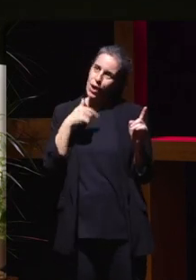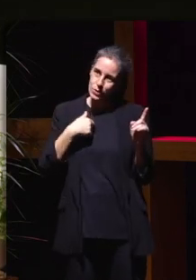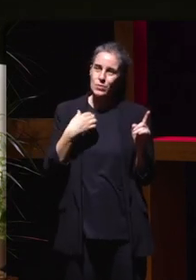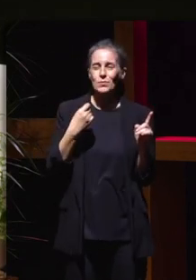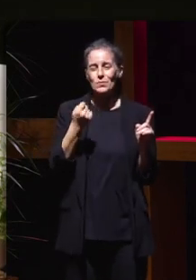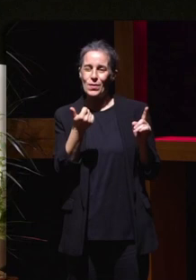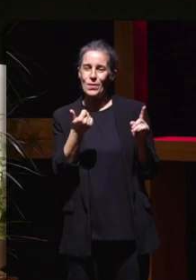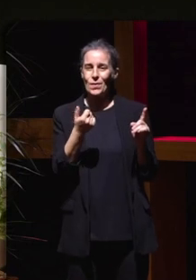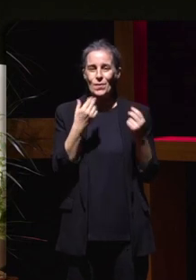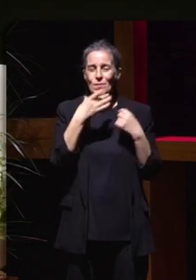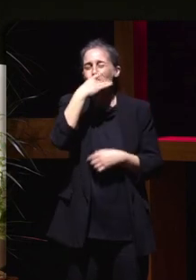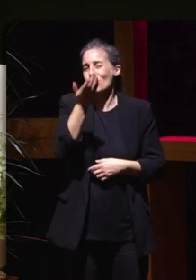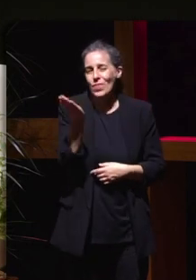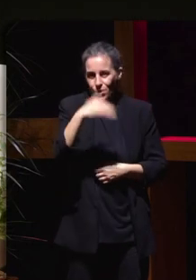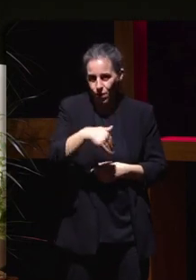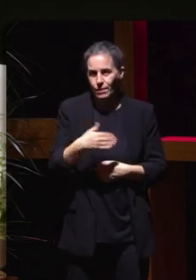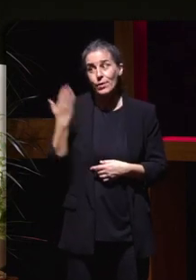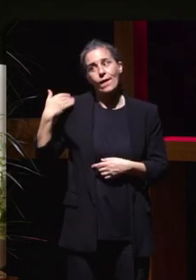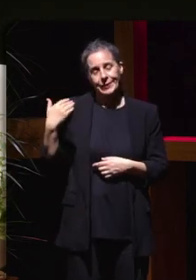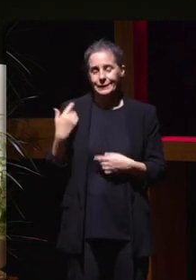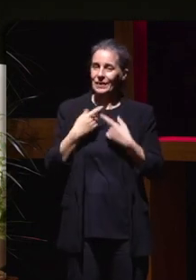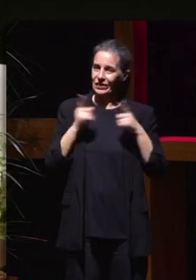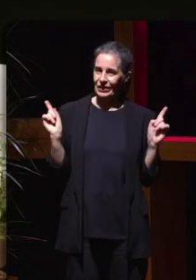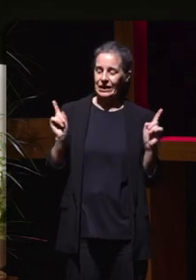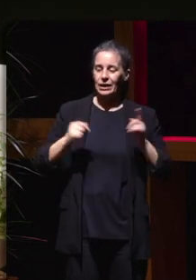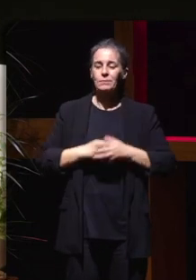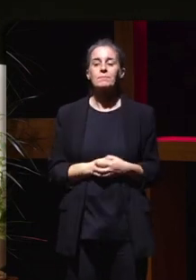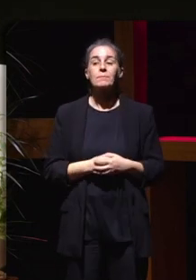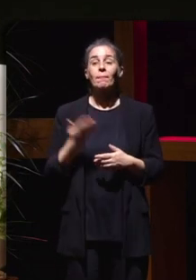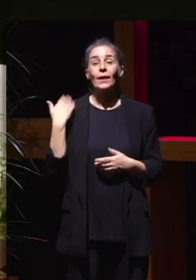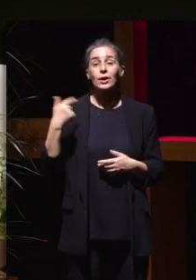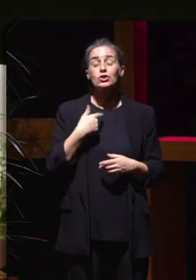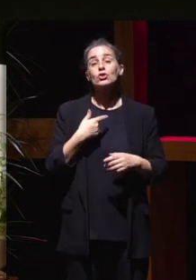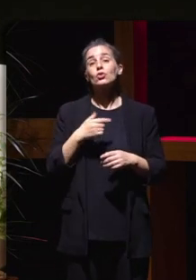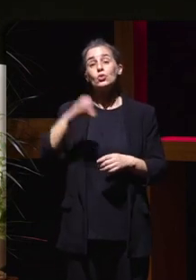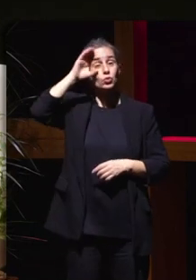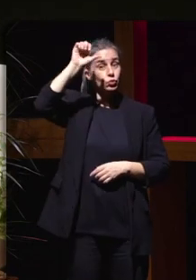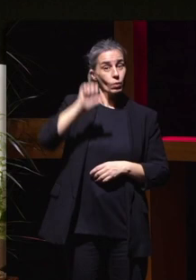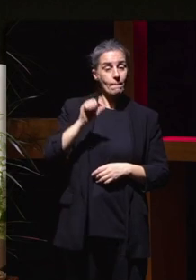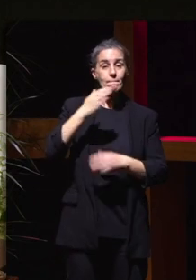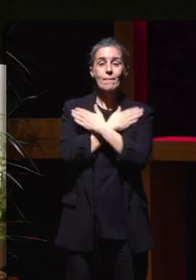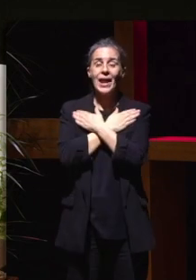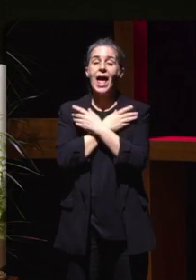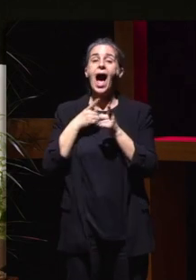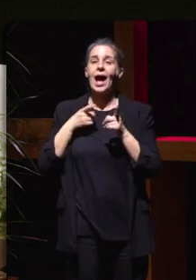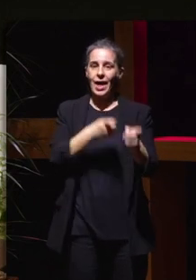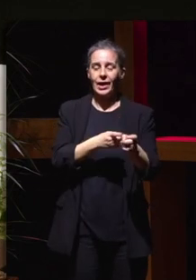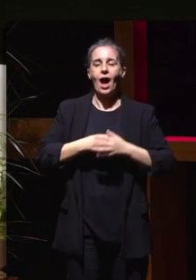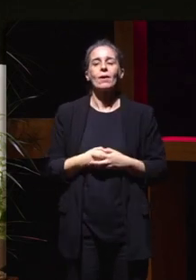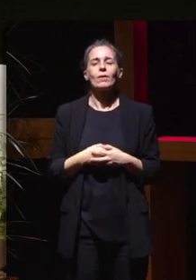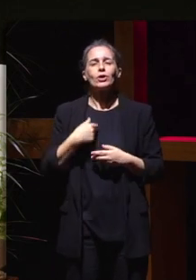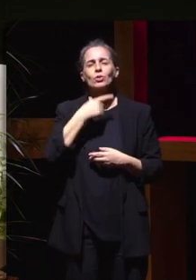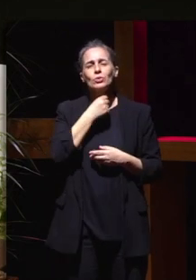desliguada que no ha pasado hoy te estaba escritando a María Guerra y me gustó un moito algo que